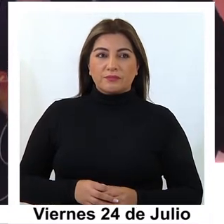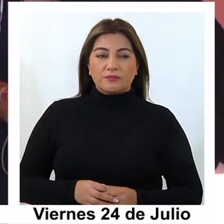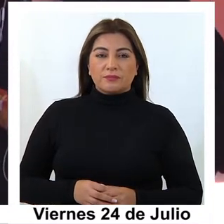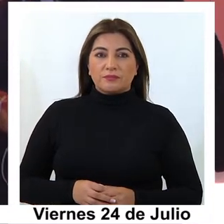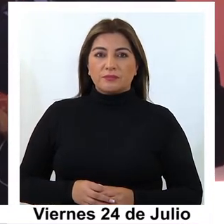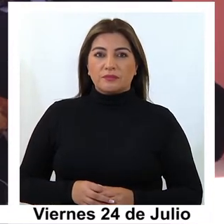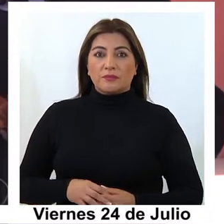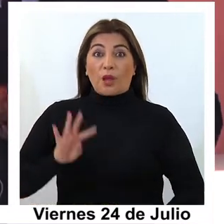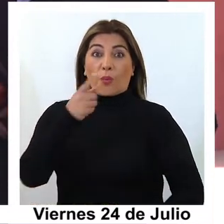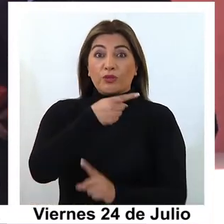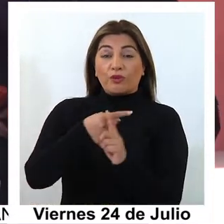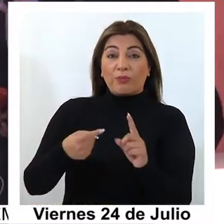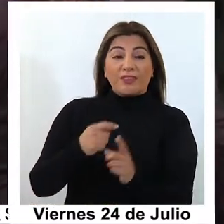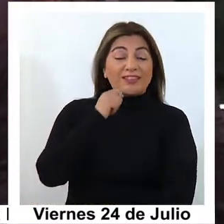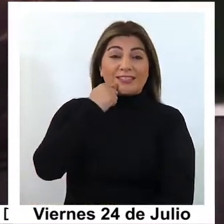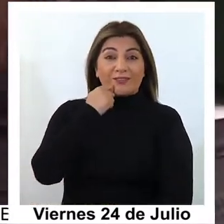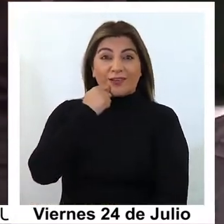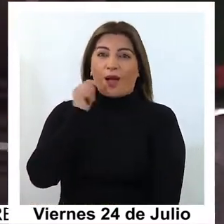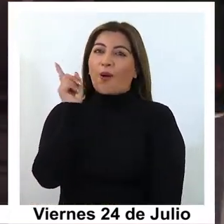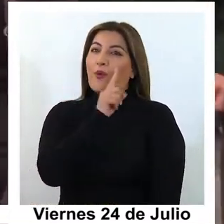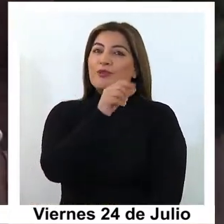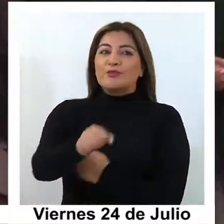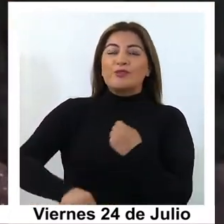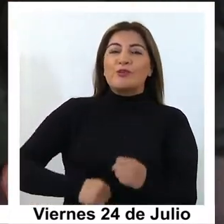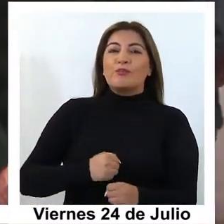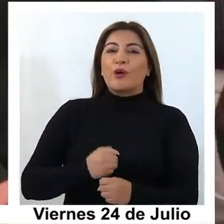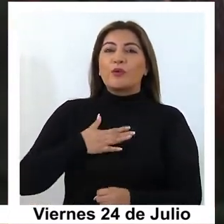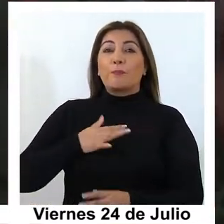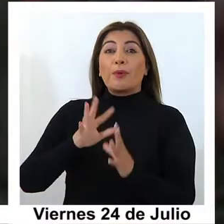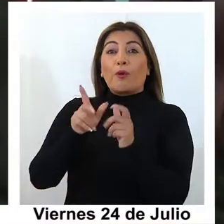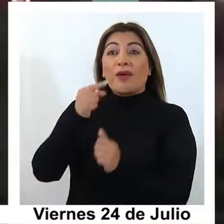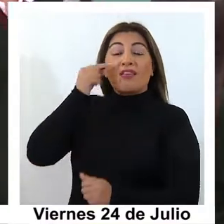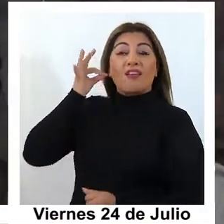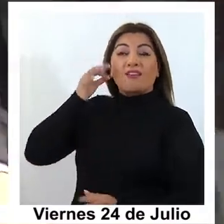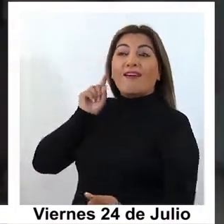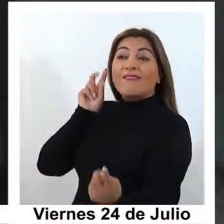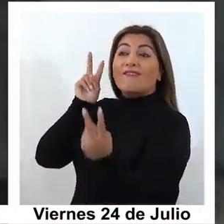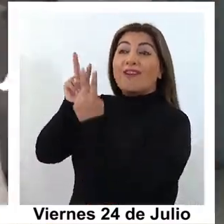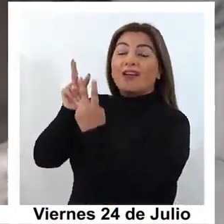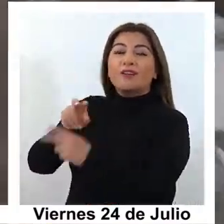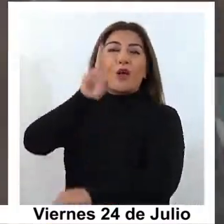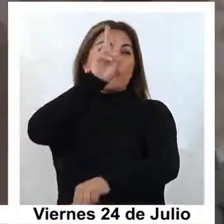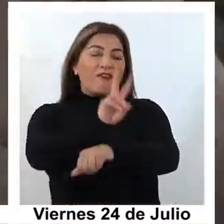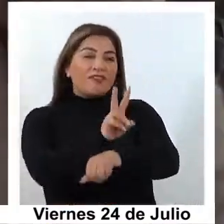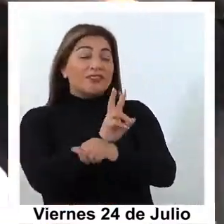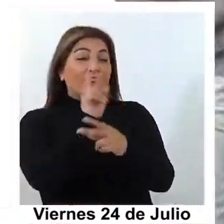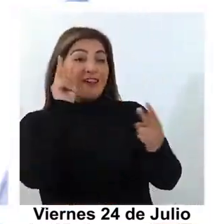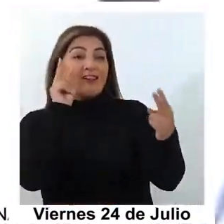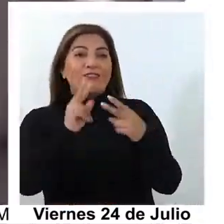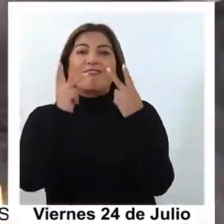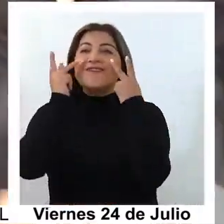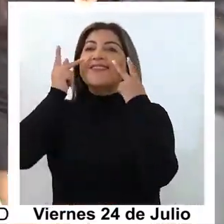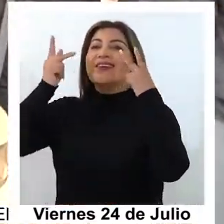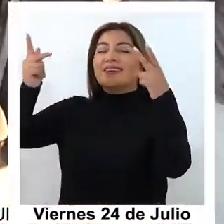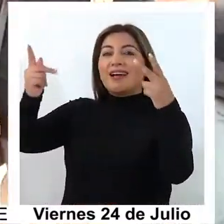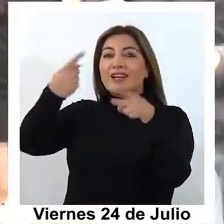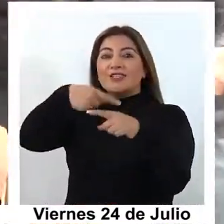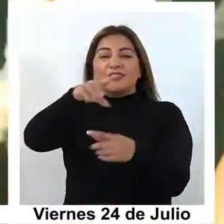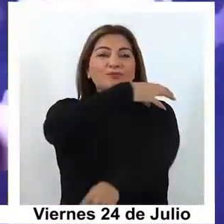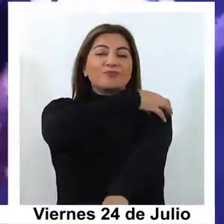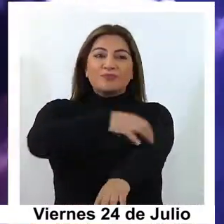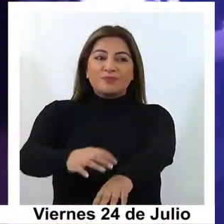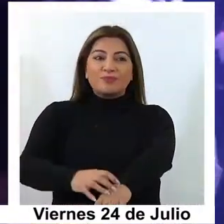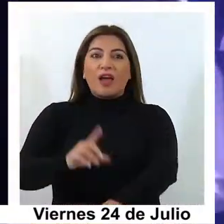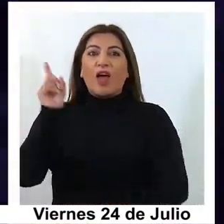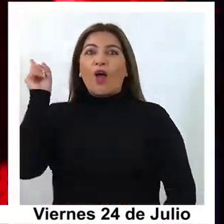Llegar a cuarto medio significa el último año de ver a tus compañeros de curso, profesores, viajar en una gira de estudios, el